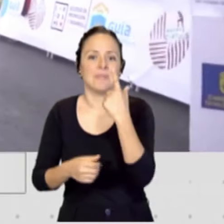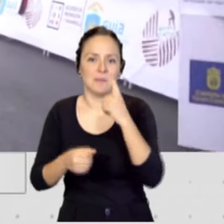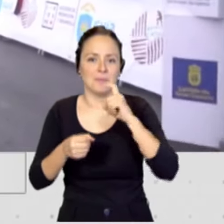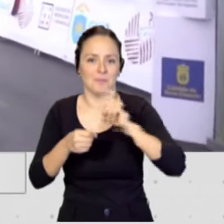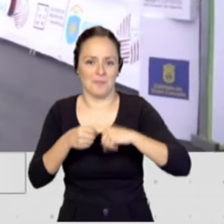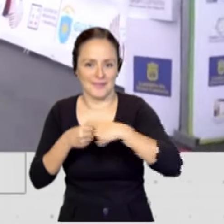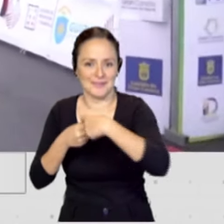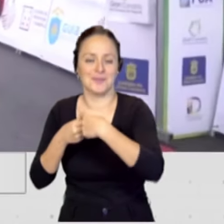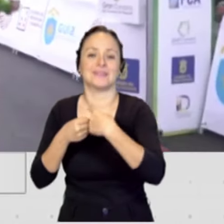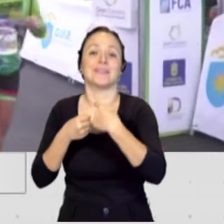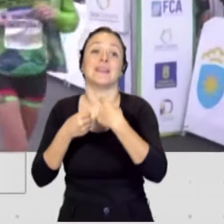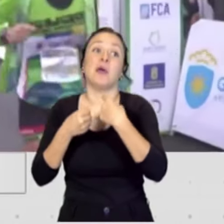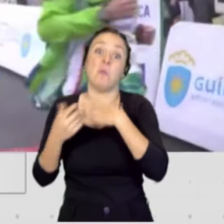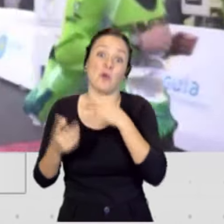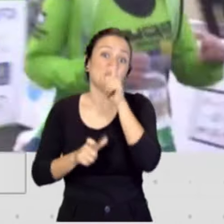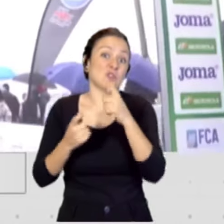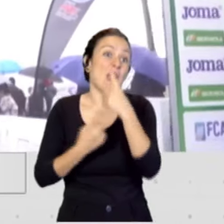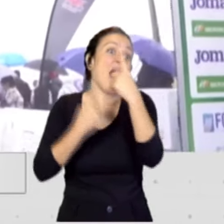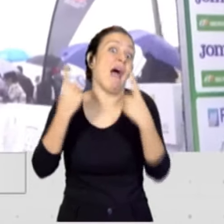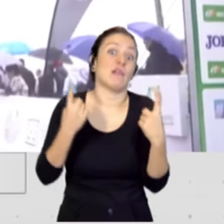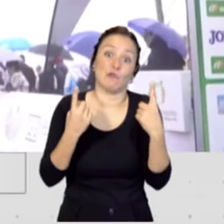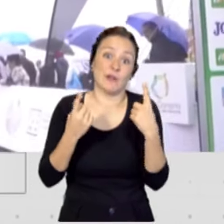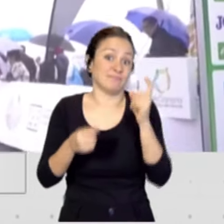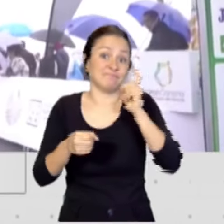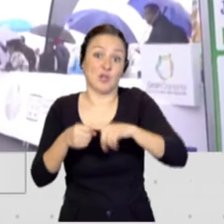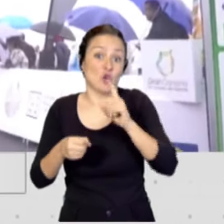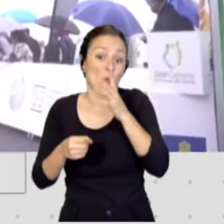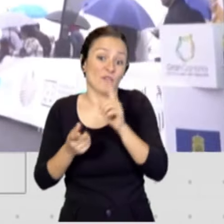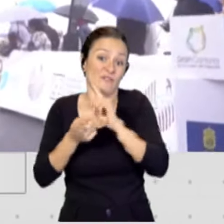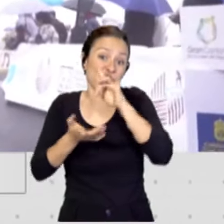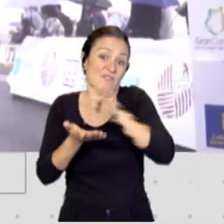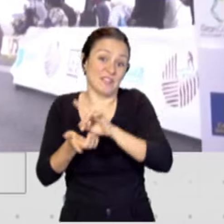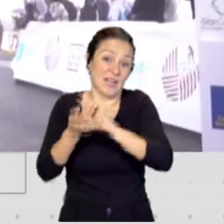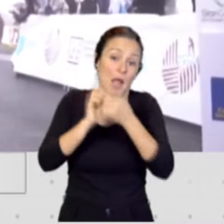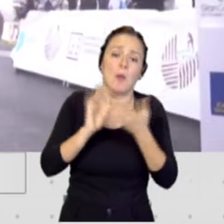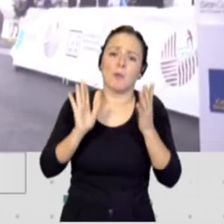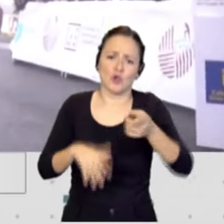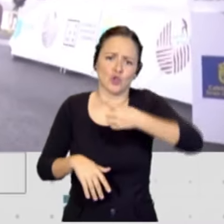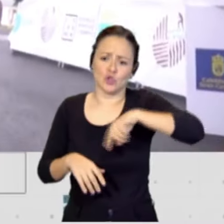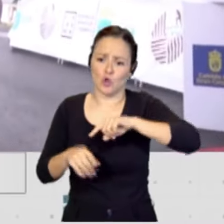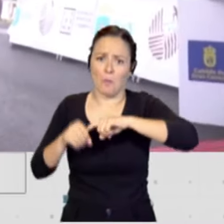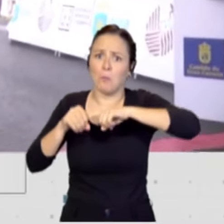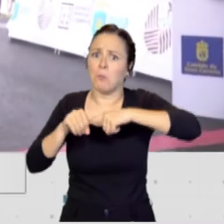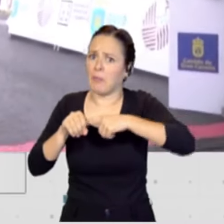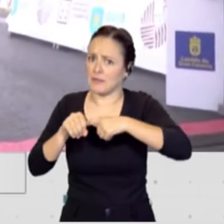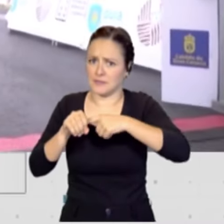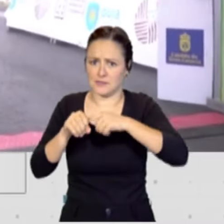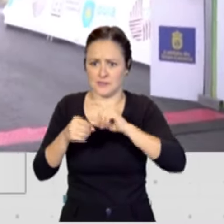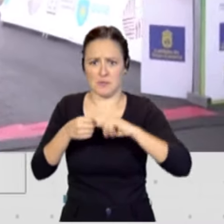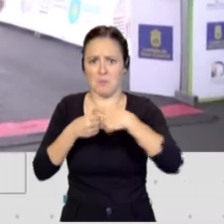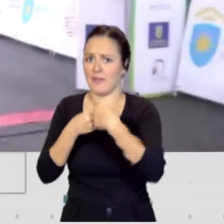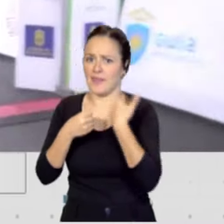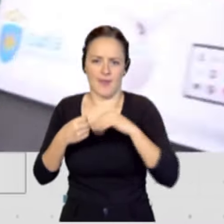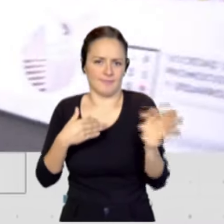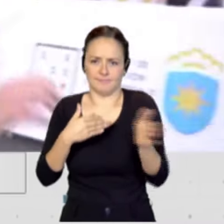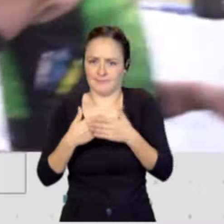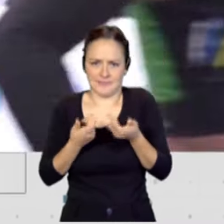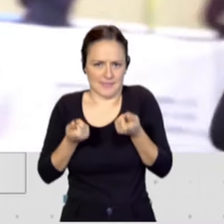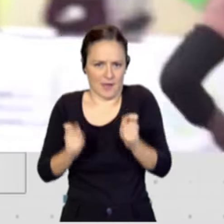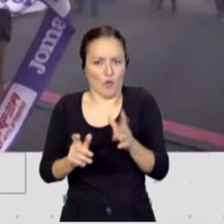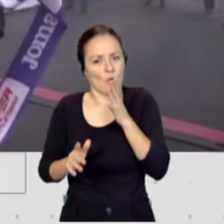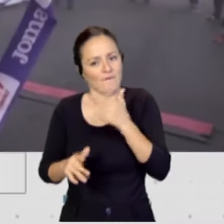probablemente no participen pero como tenemos la los números cerrados los números participantes cerrados Porque queremos también eh compaginar el